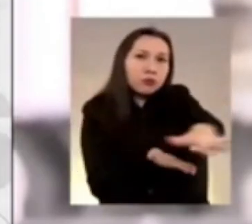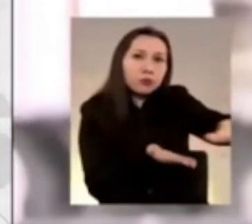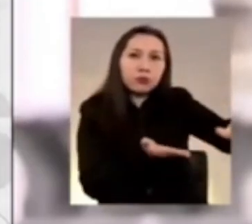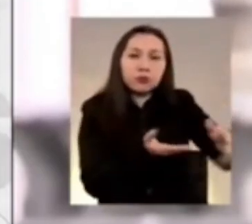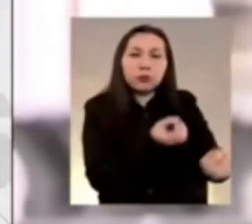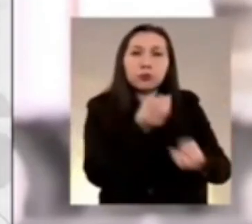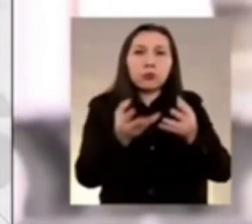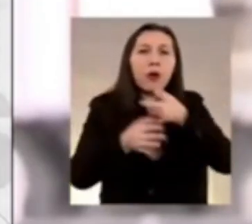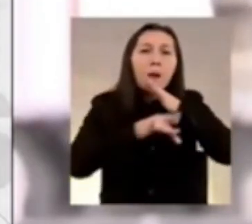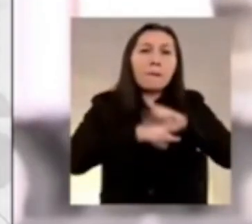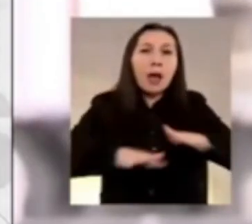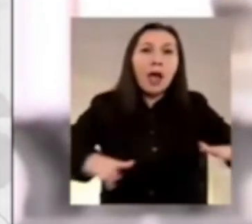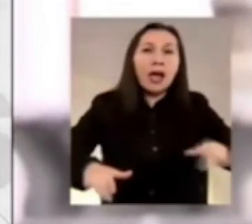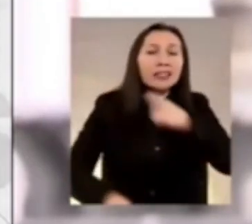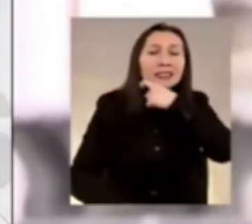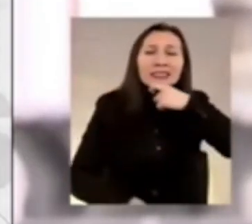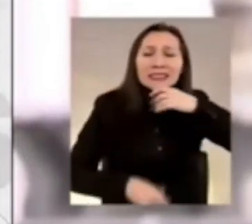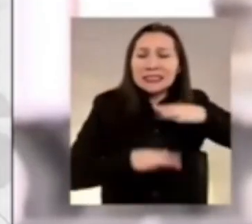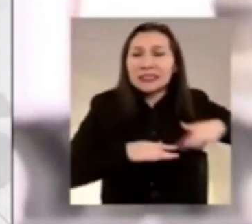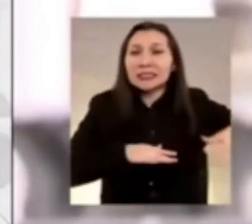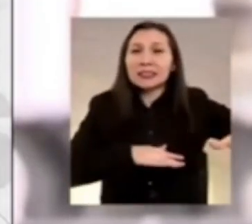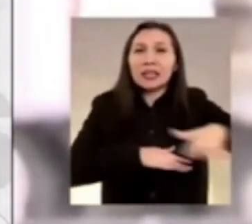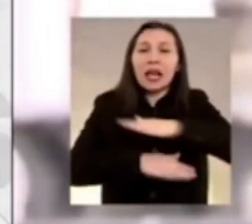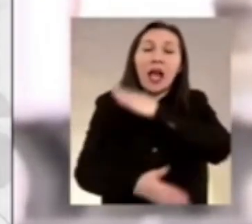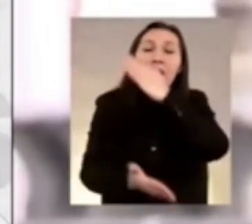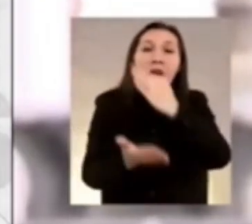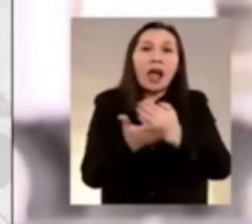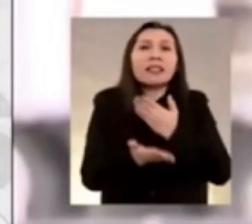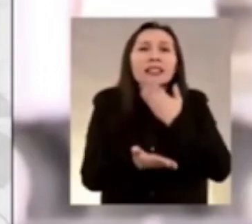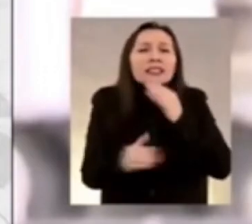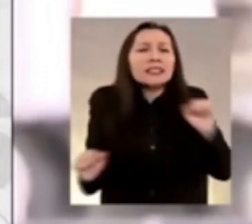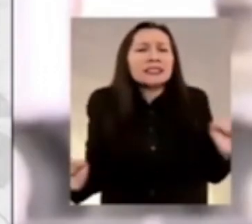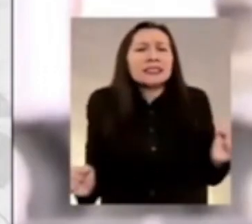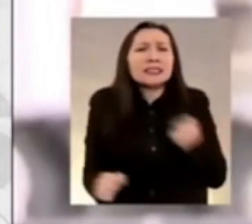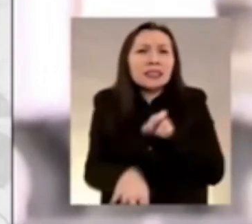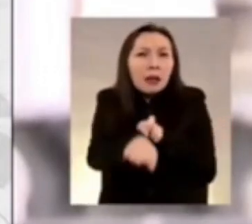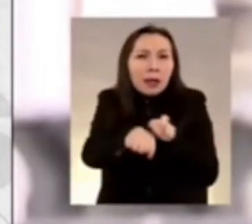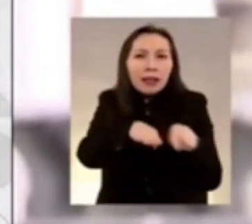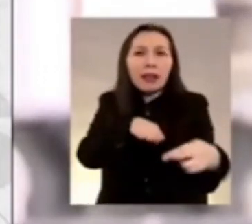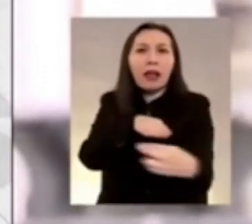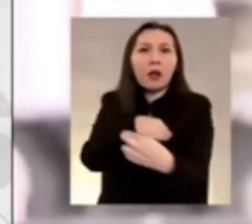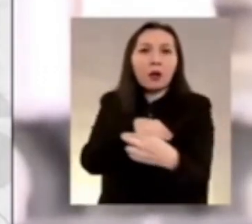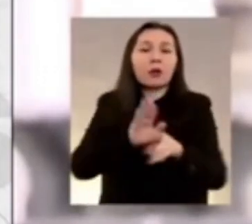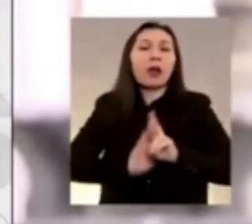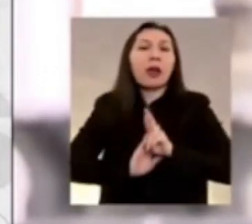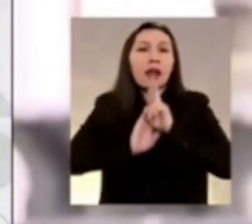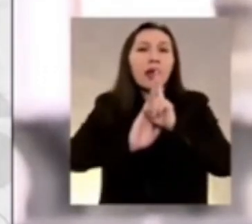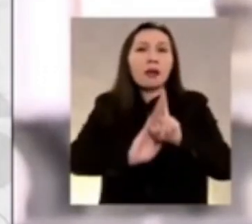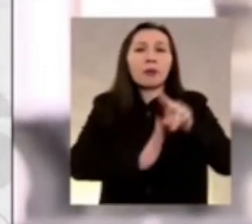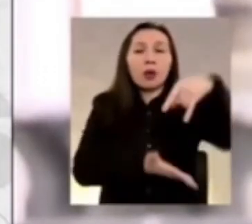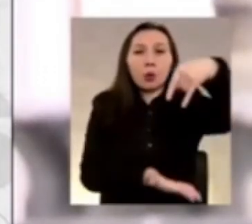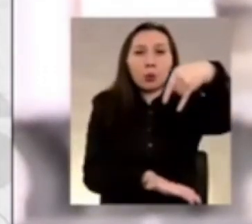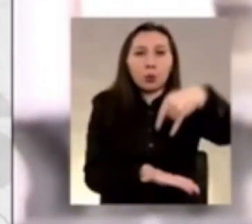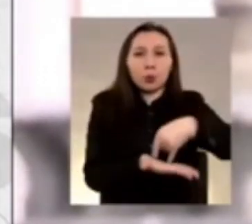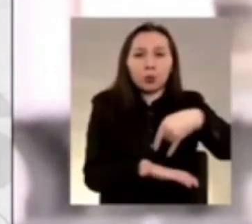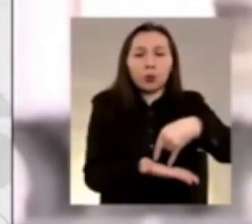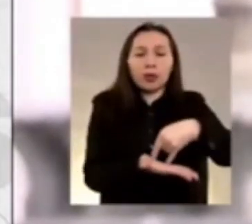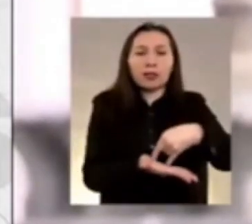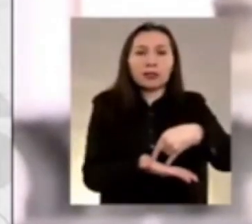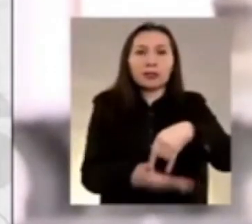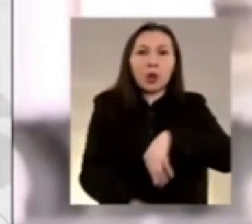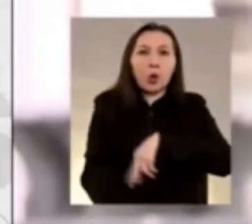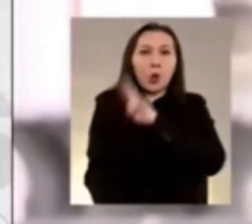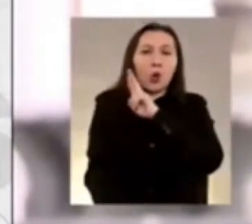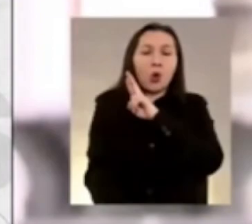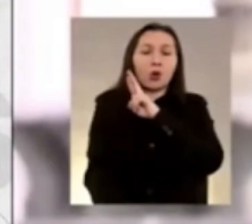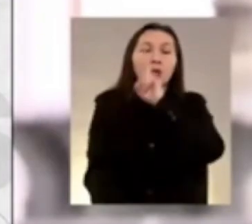a los valles, al mar, desde el desierto hasta los hielos patagónicos. Representó al Congreso el